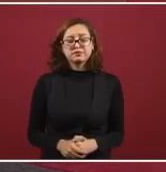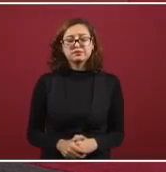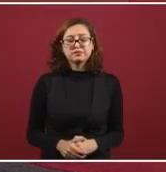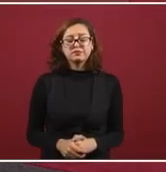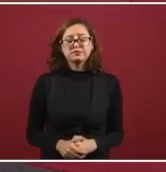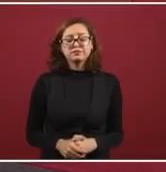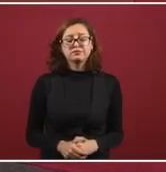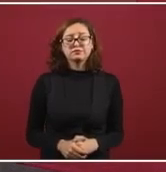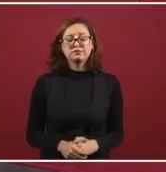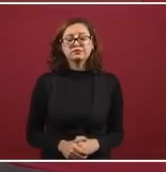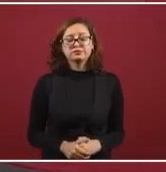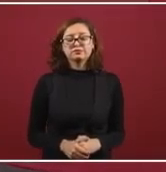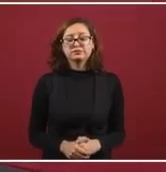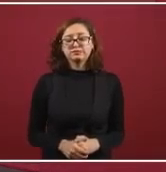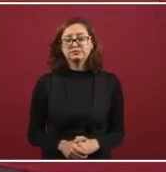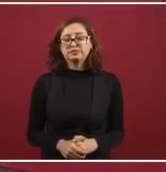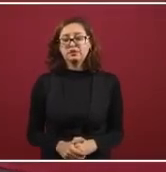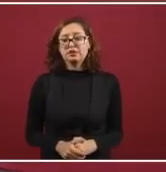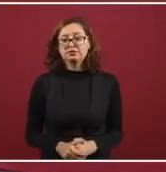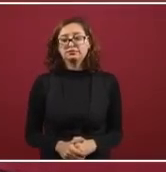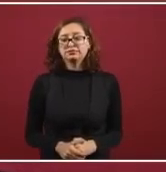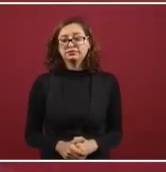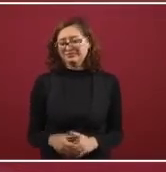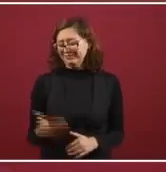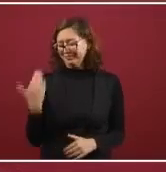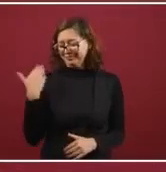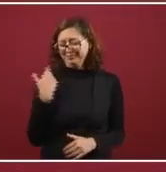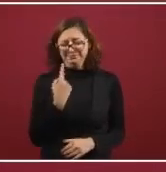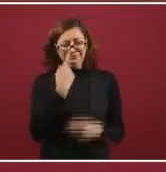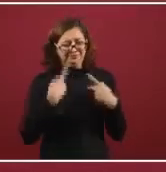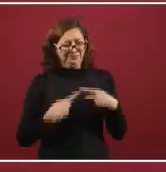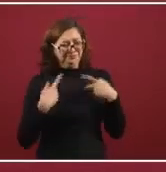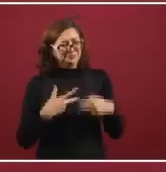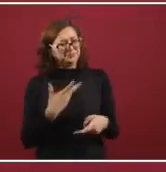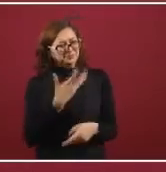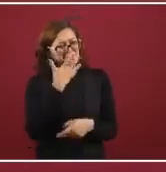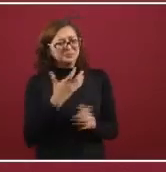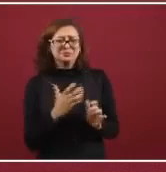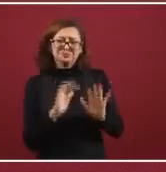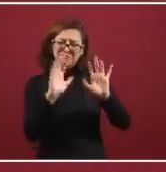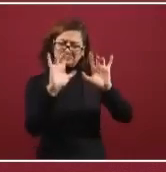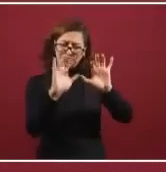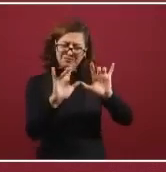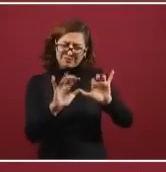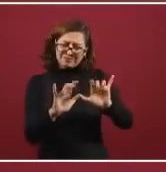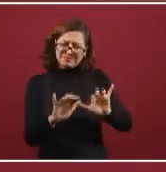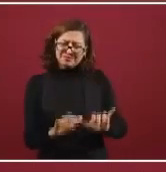Leí un artículo de una gente seria que decía